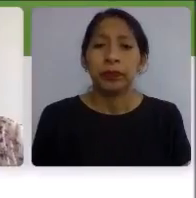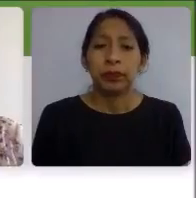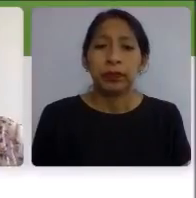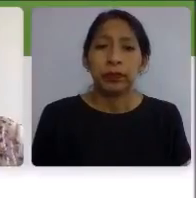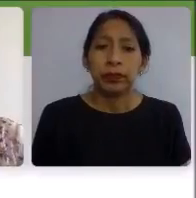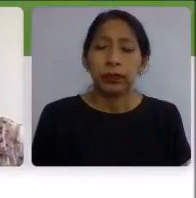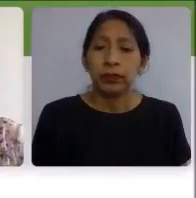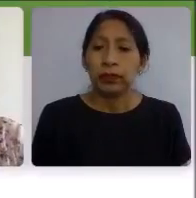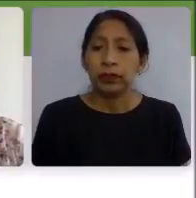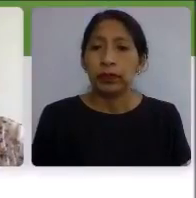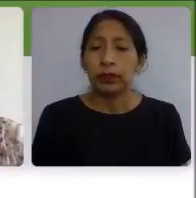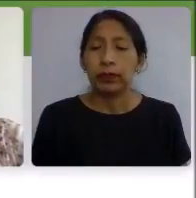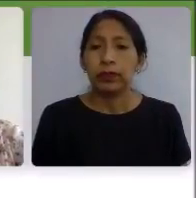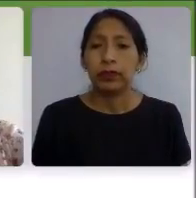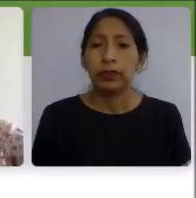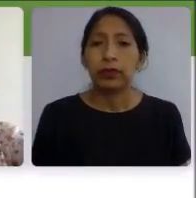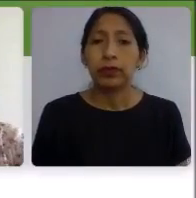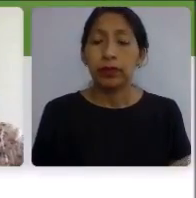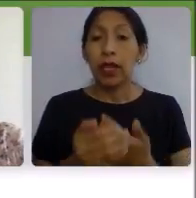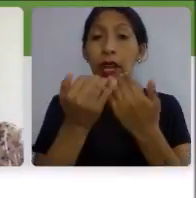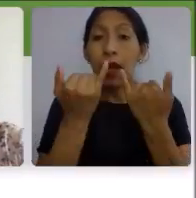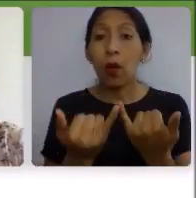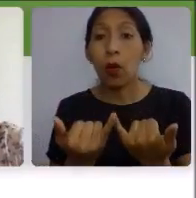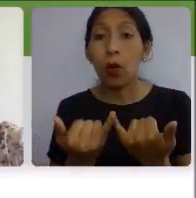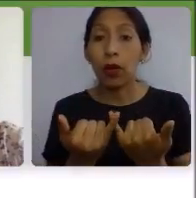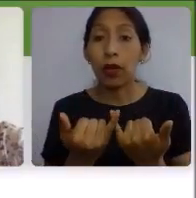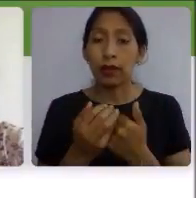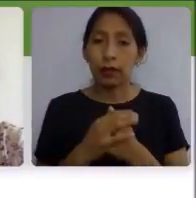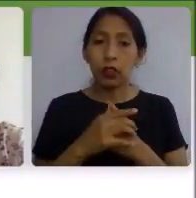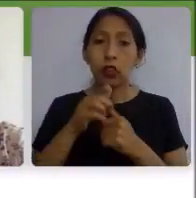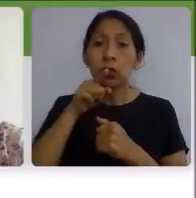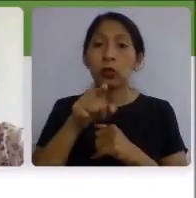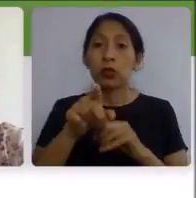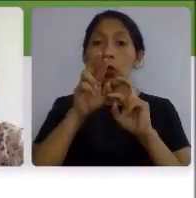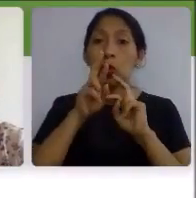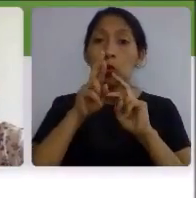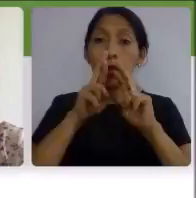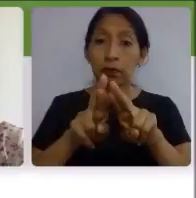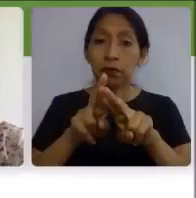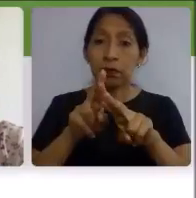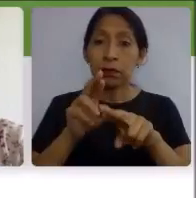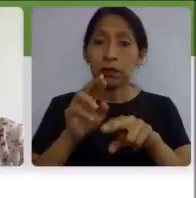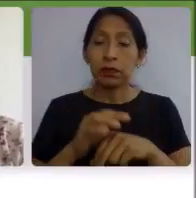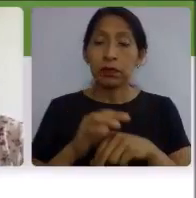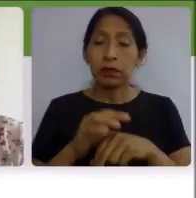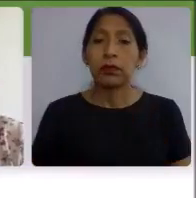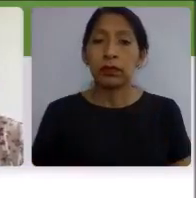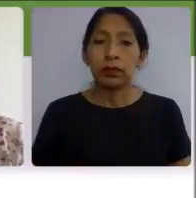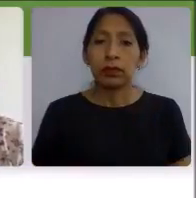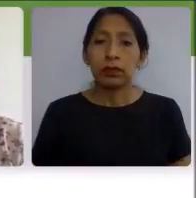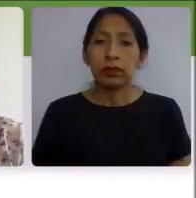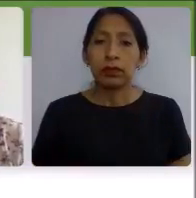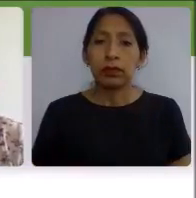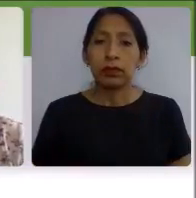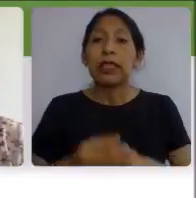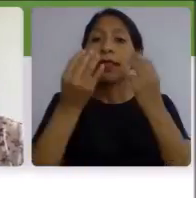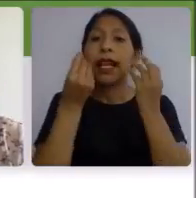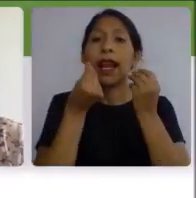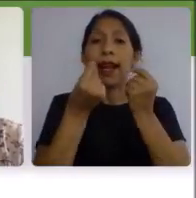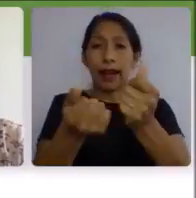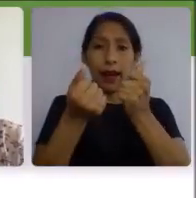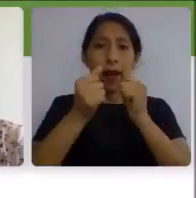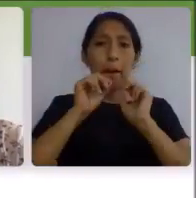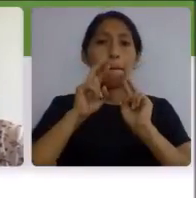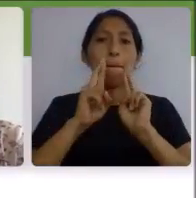Ahora, otro punto que tienes que tener en cuenta es que tu respuesta tiene que ser también bastante rápida, ¿no?